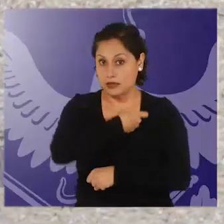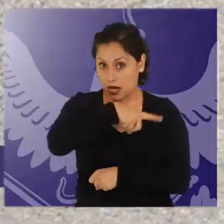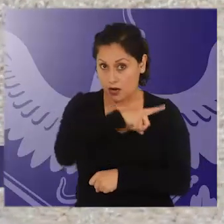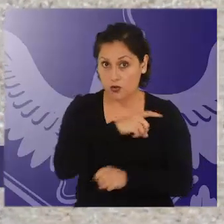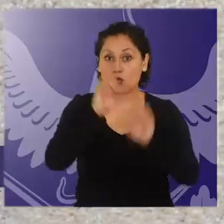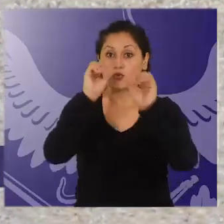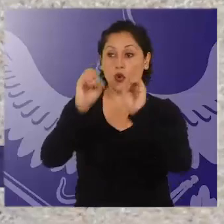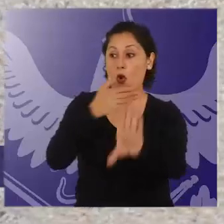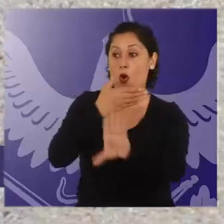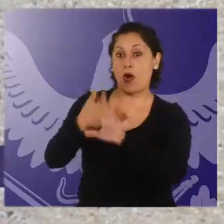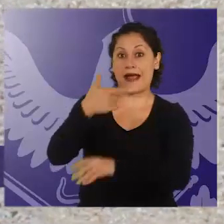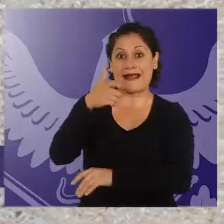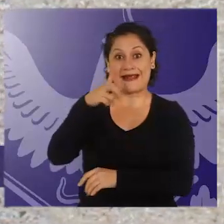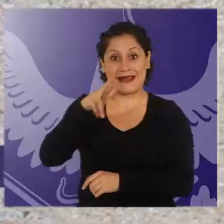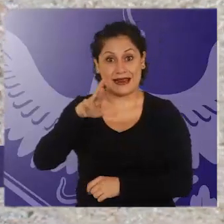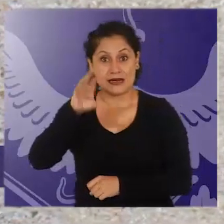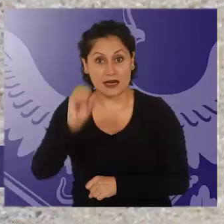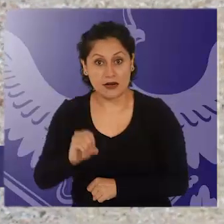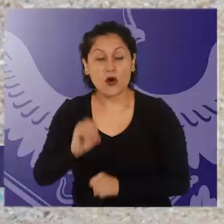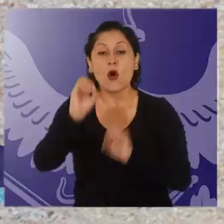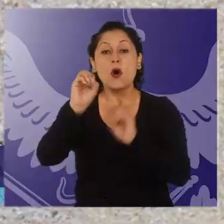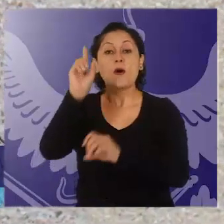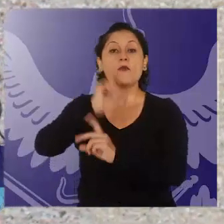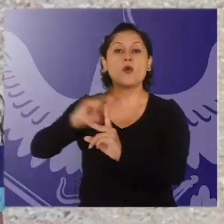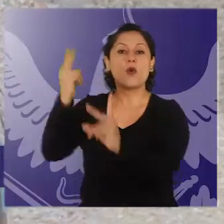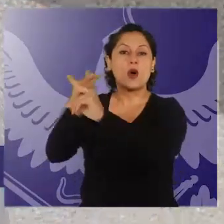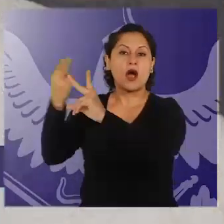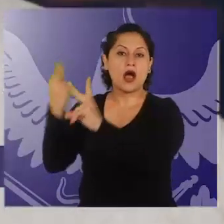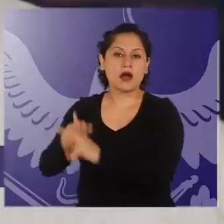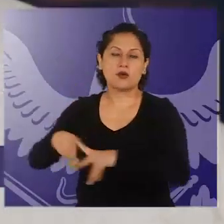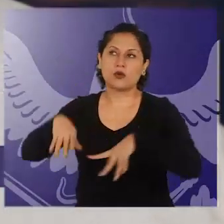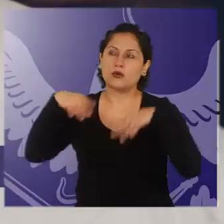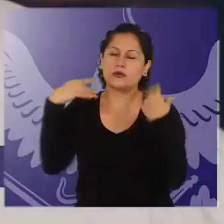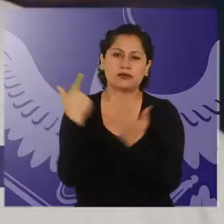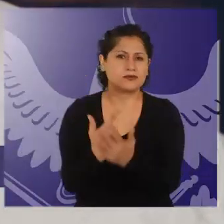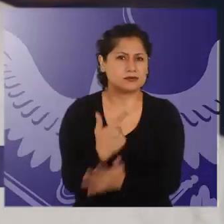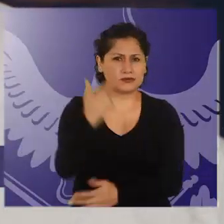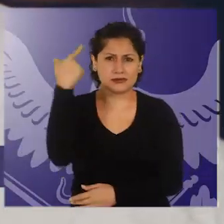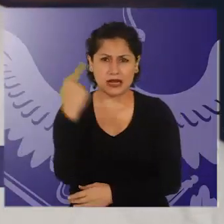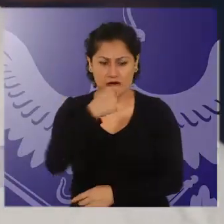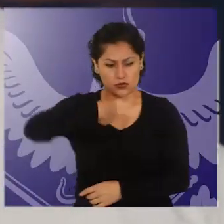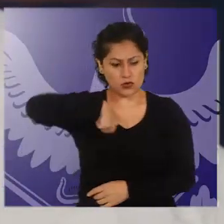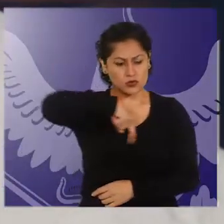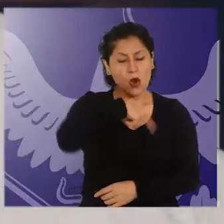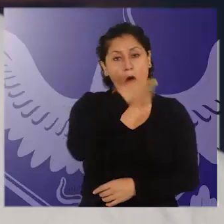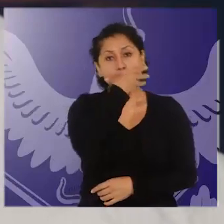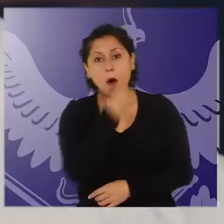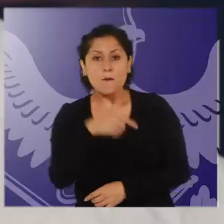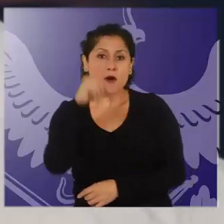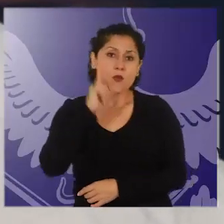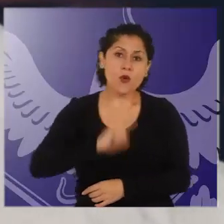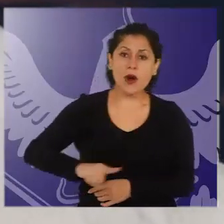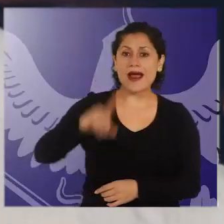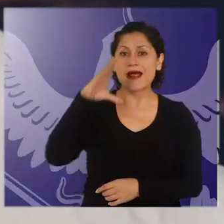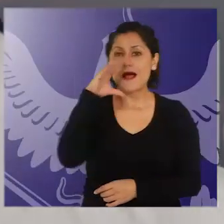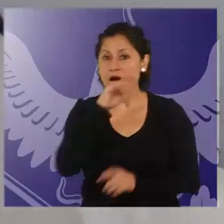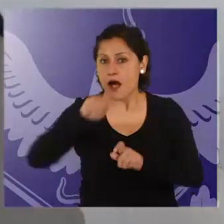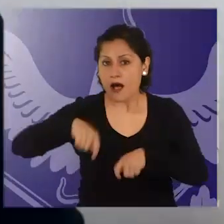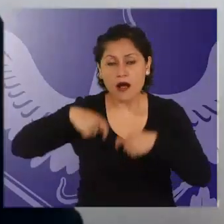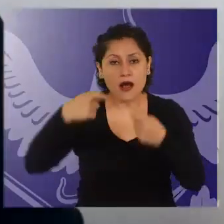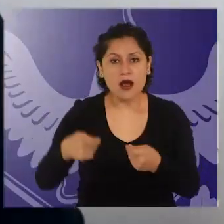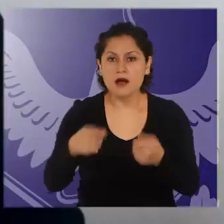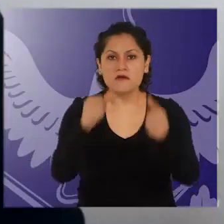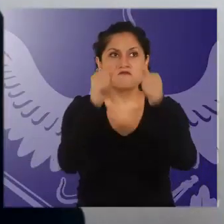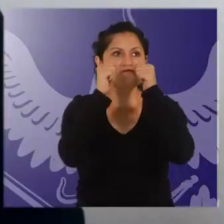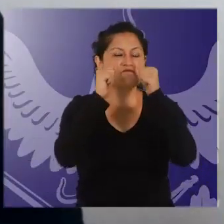salud, violencia de género y feminicidios es extrema. Las negras, los negros, seguimos invisibles, seguimos sin